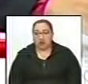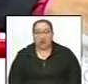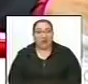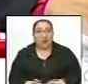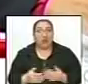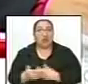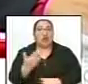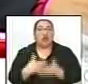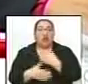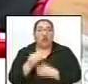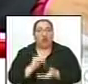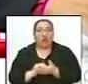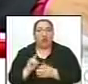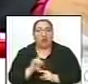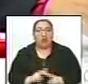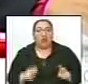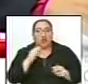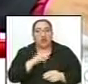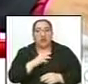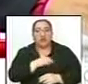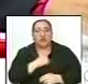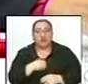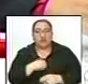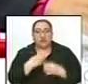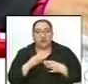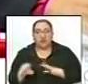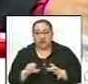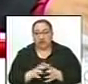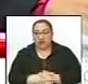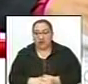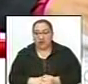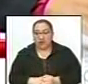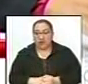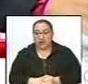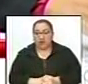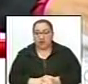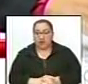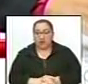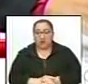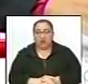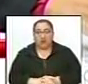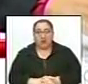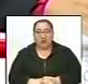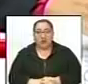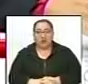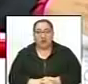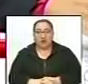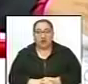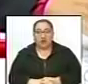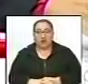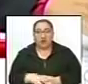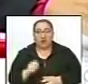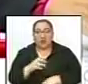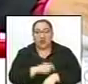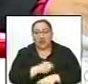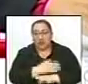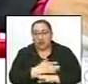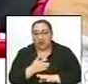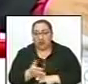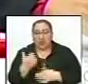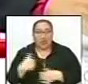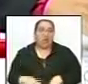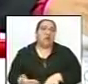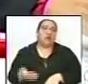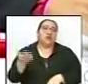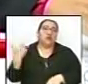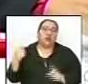nadie retrotrae para validar lo que el Ministerio Público ha hecho. Quiere decir que las etapas precluyen. Pasó